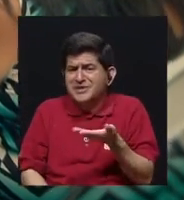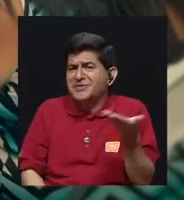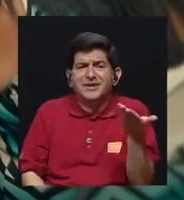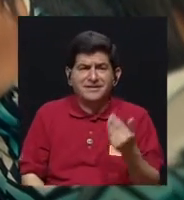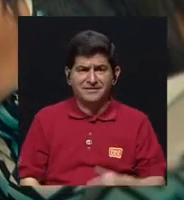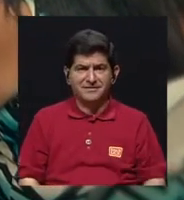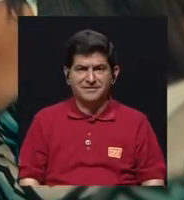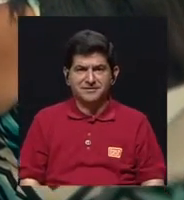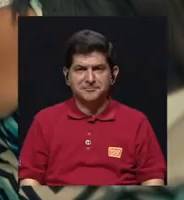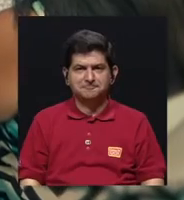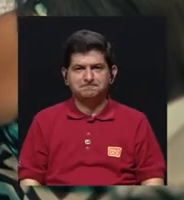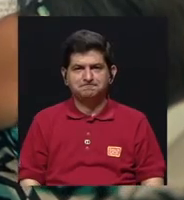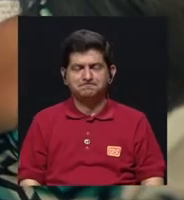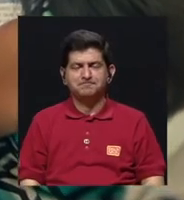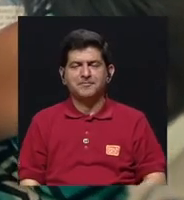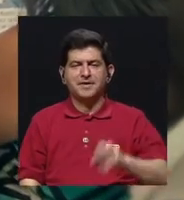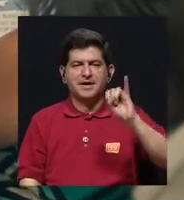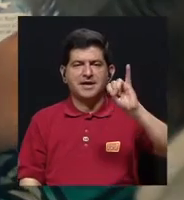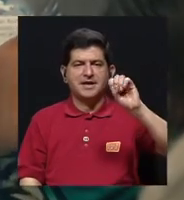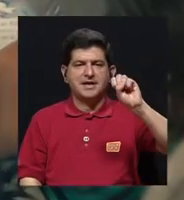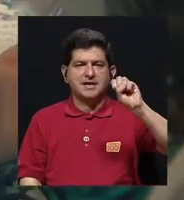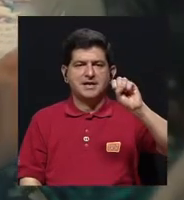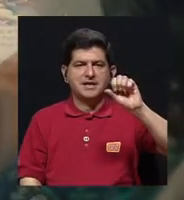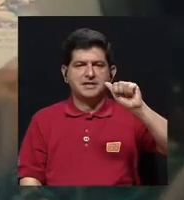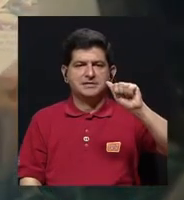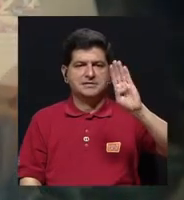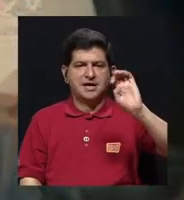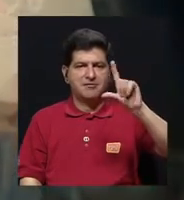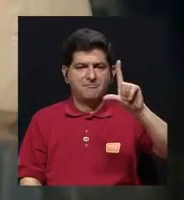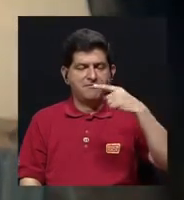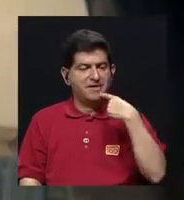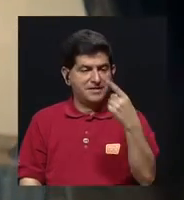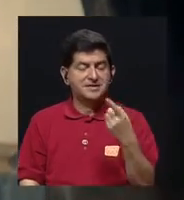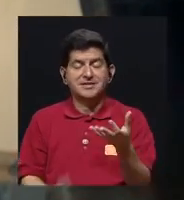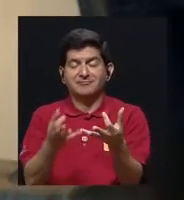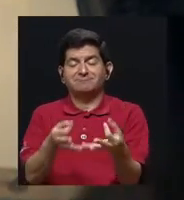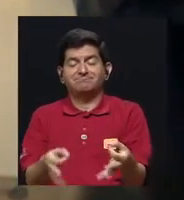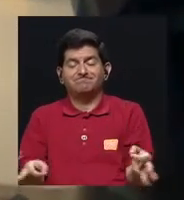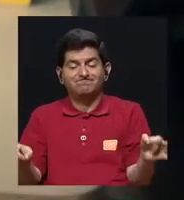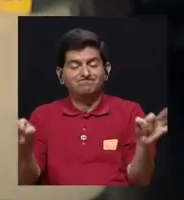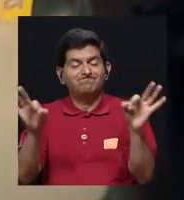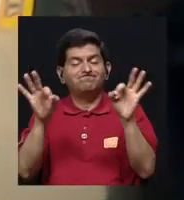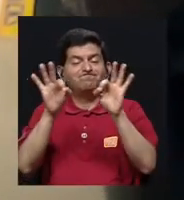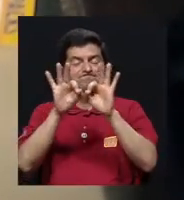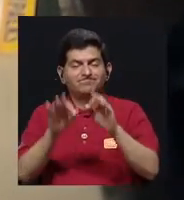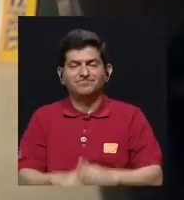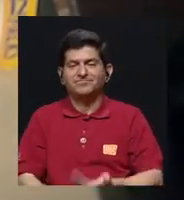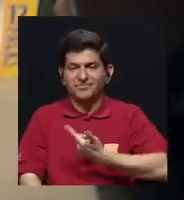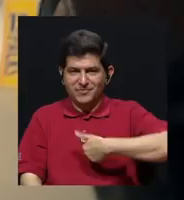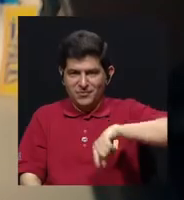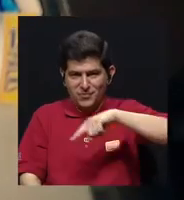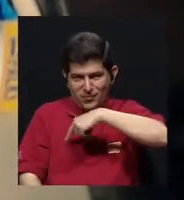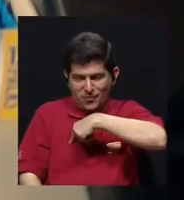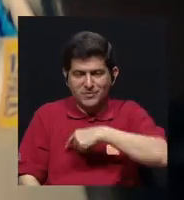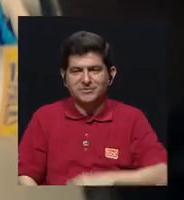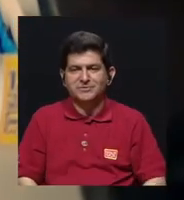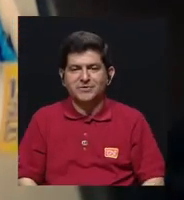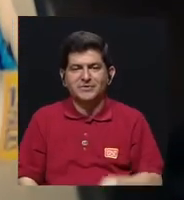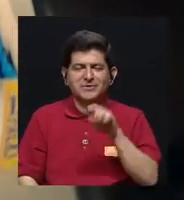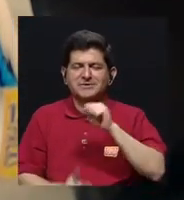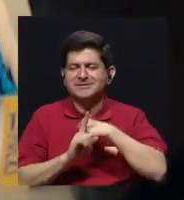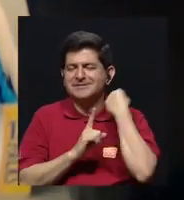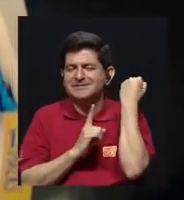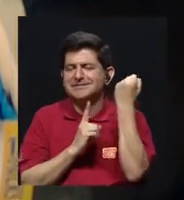eso mencionaba Isabel que fundamentalmente nos fuimos quedando con